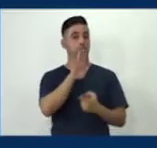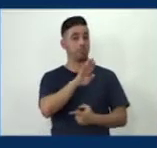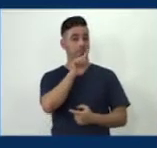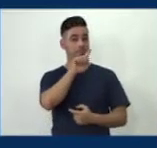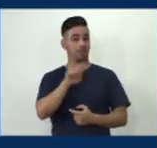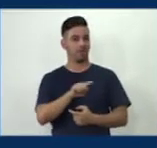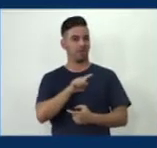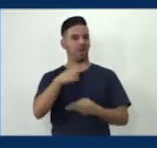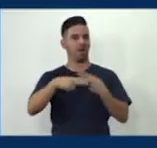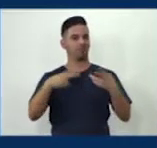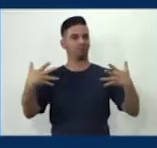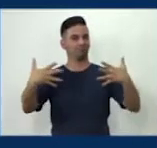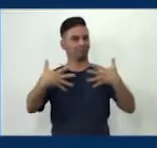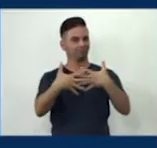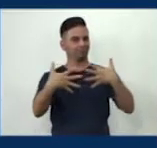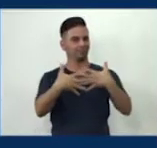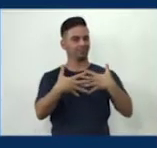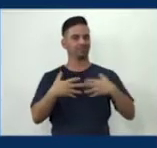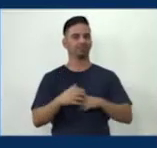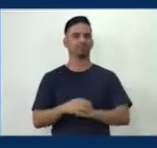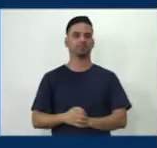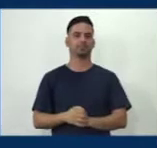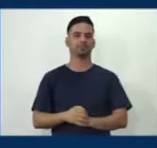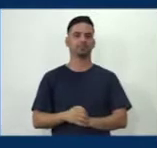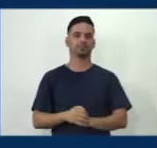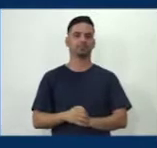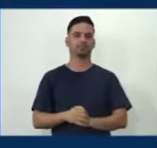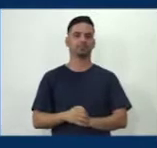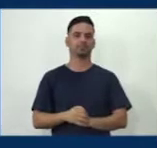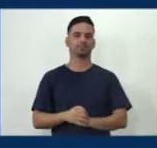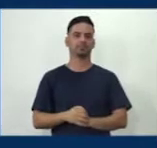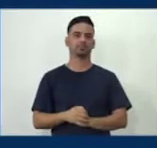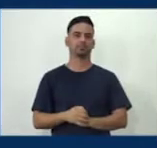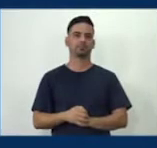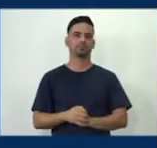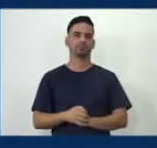una atracción porque los polos magnéticos son diferentes.